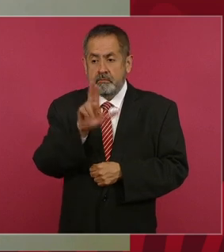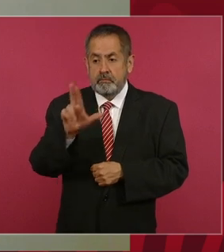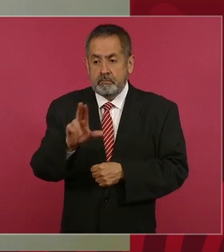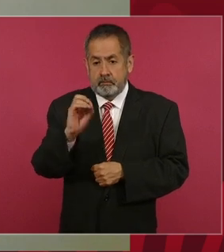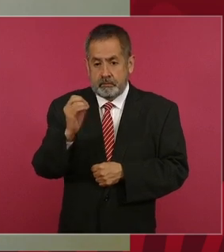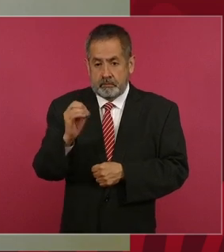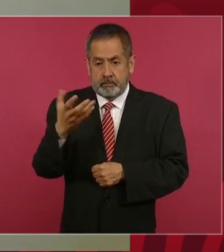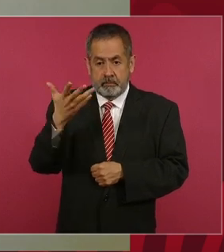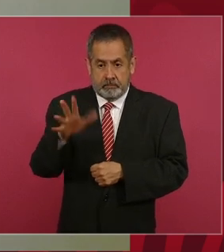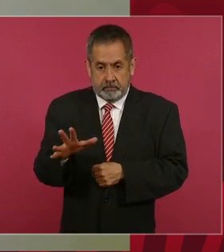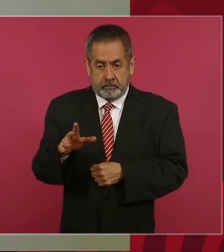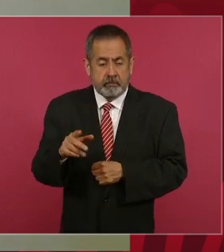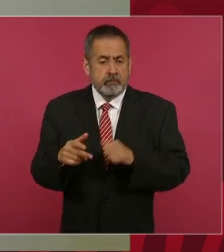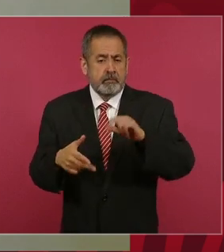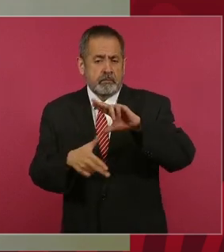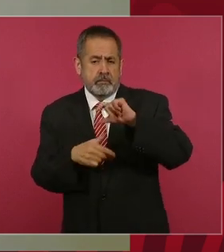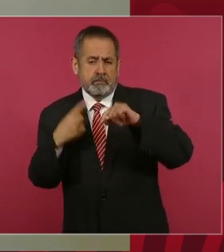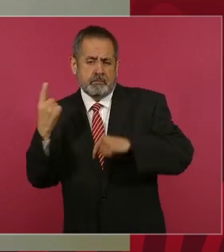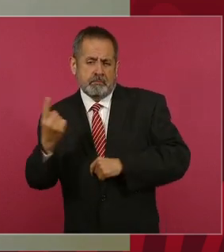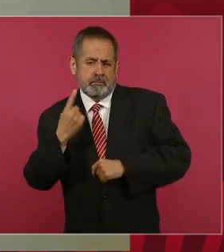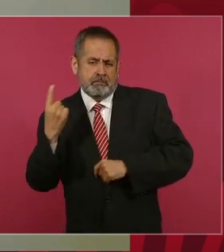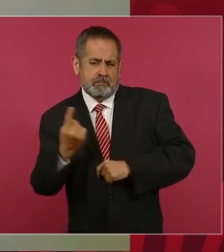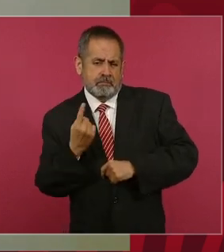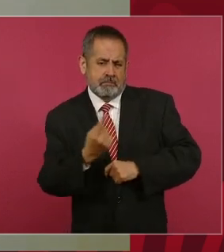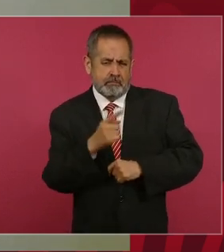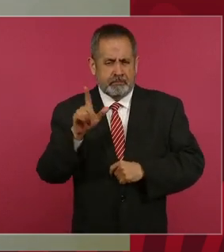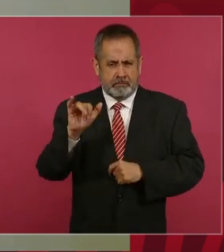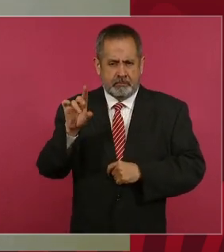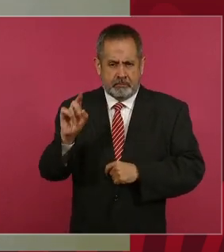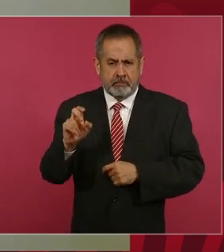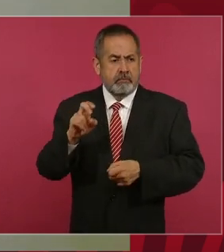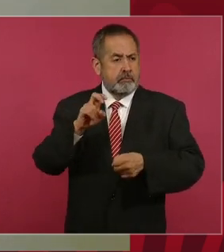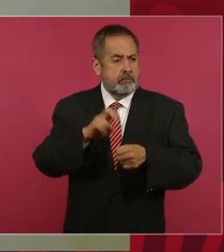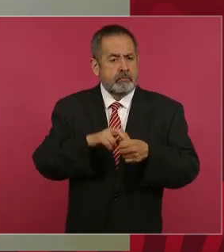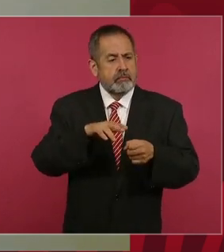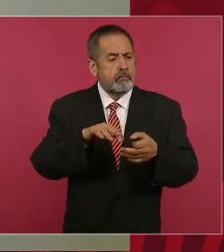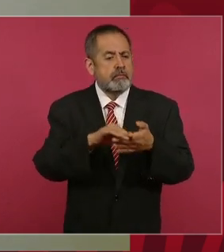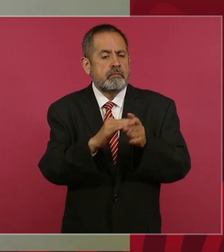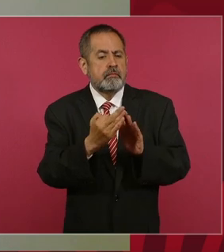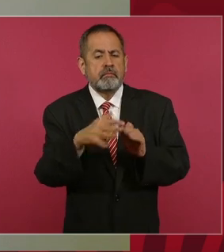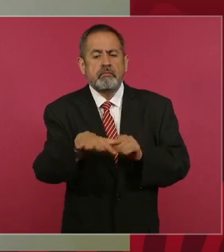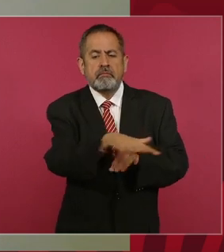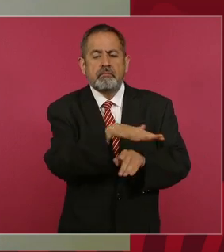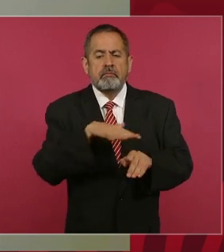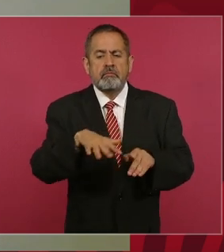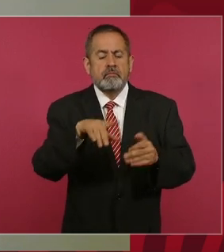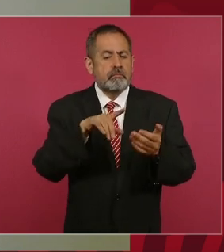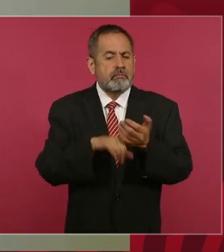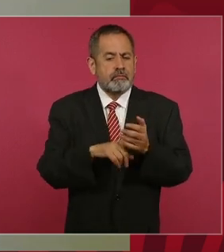octubre, el huracán Lidia categoría 4 tocó tierra en la localidad